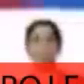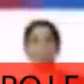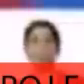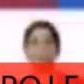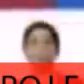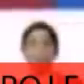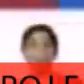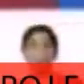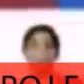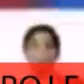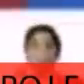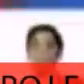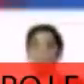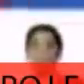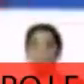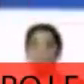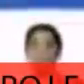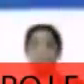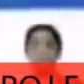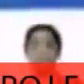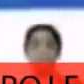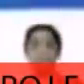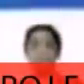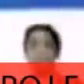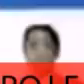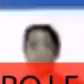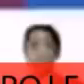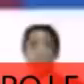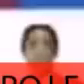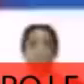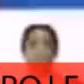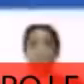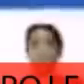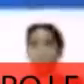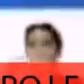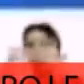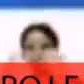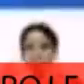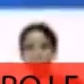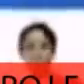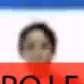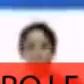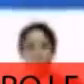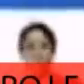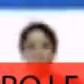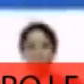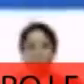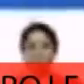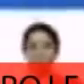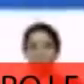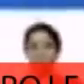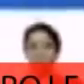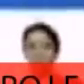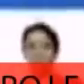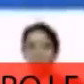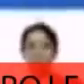conllevan, pues en transporte, solamente transporte, vamos a ver un duro, duro golpe por el consumo de la